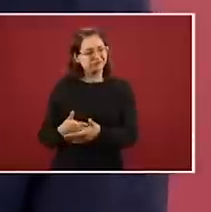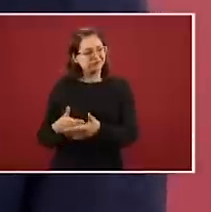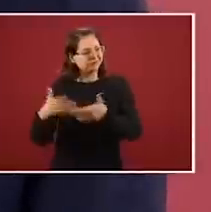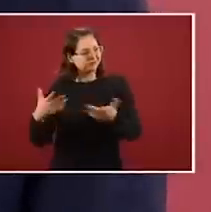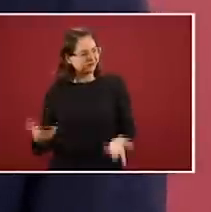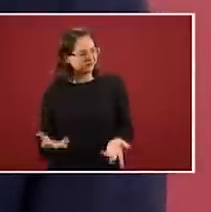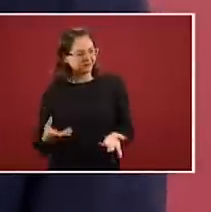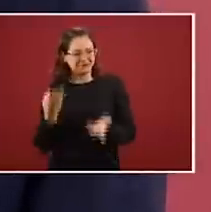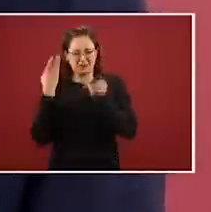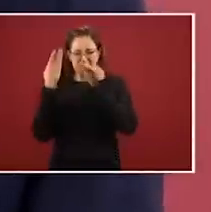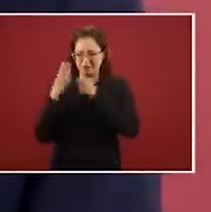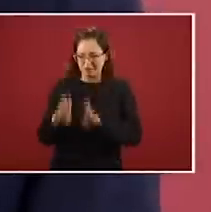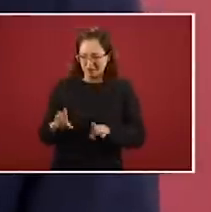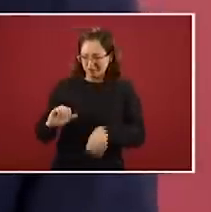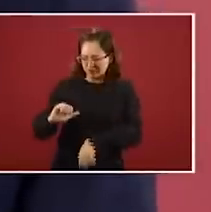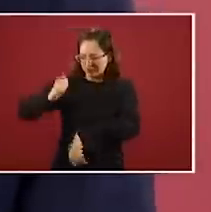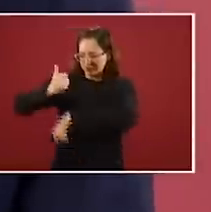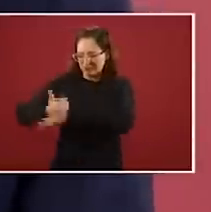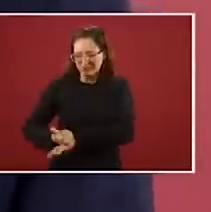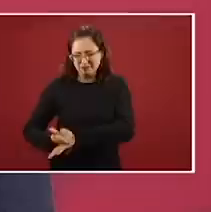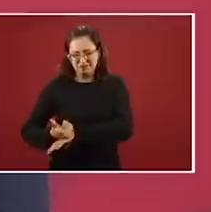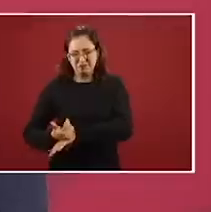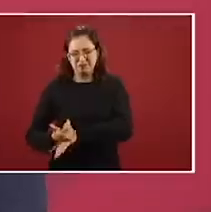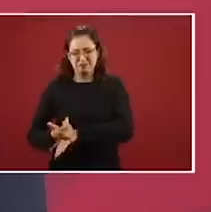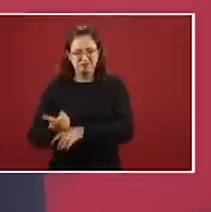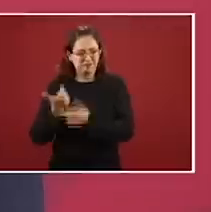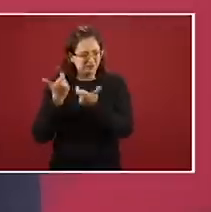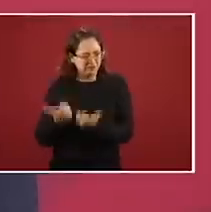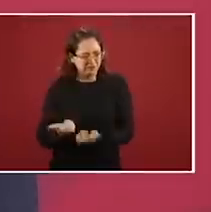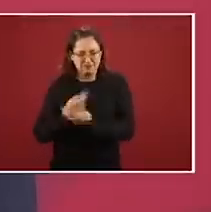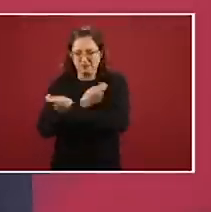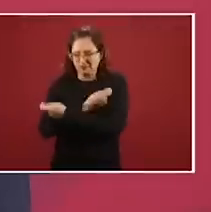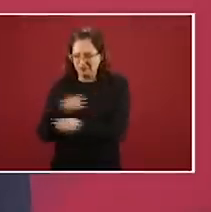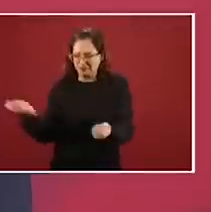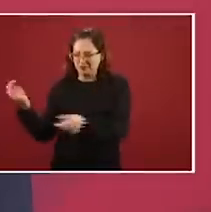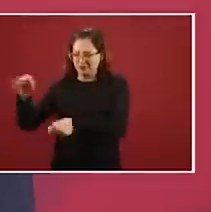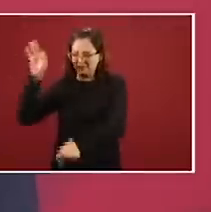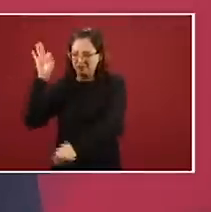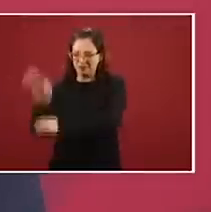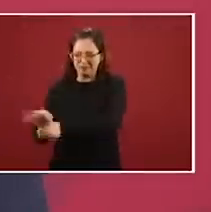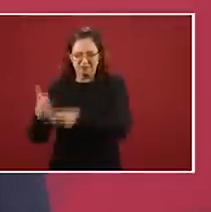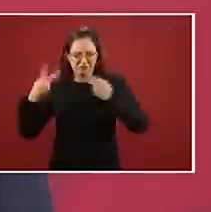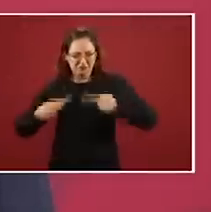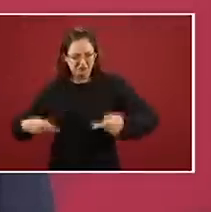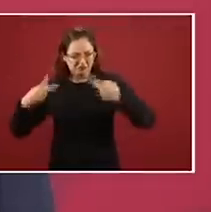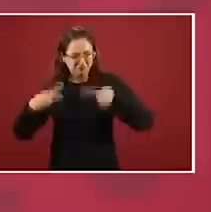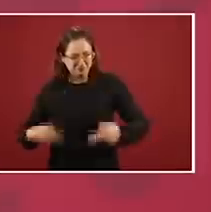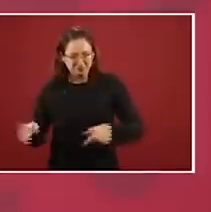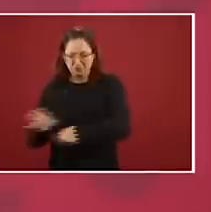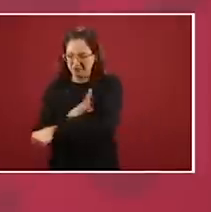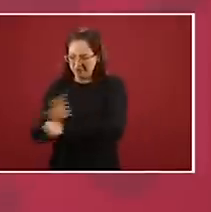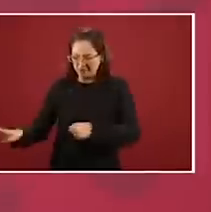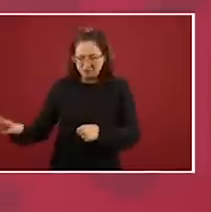una sucursal para dispersar recursos en favor de la gente?